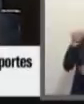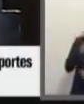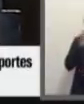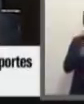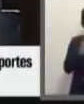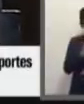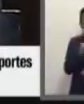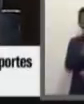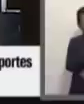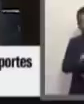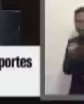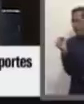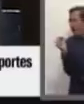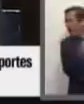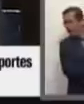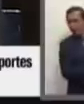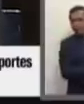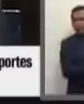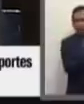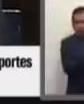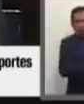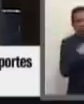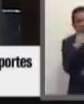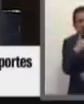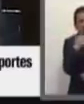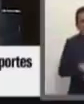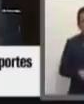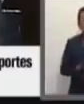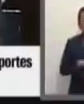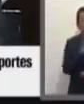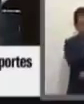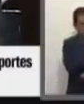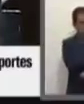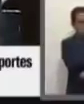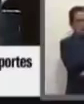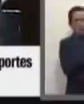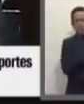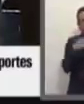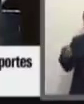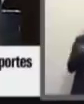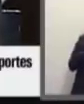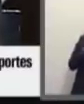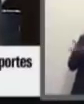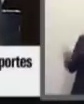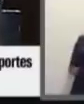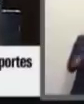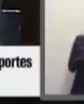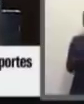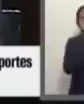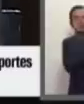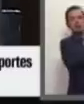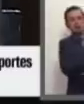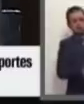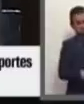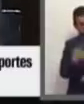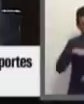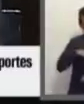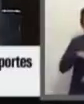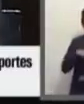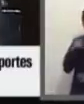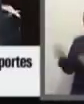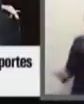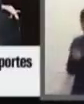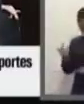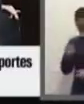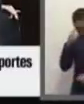basurero de la historia. Y por eso le tienen miedo la fracción del PRI al pueblo. No le pedimos consejo al pueblo de